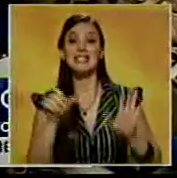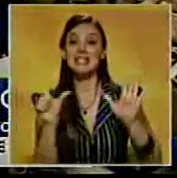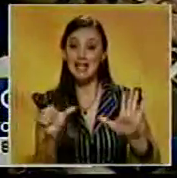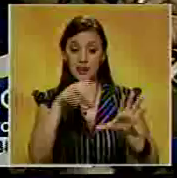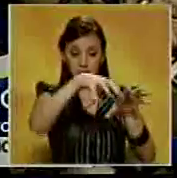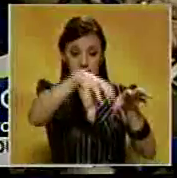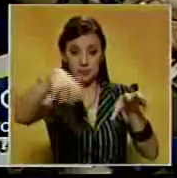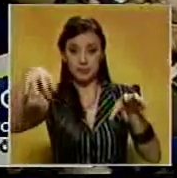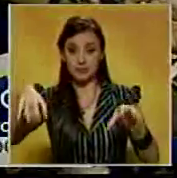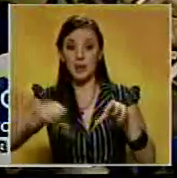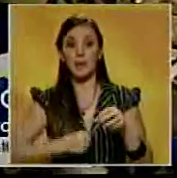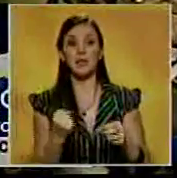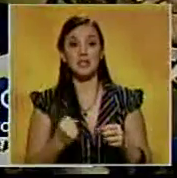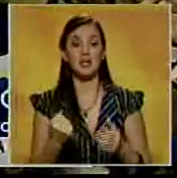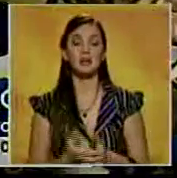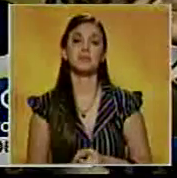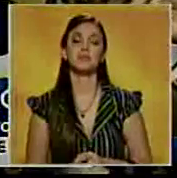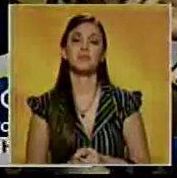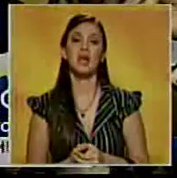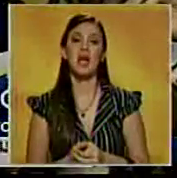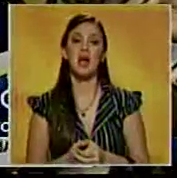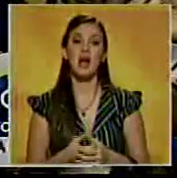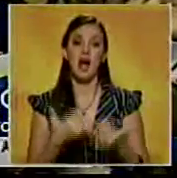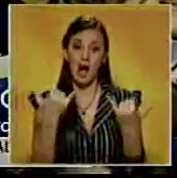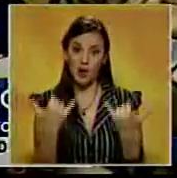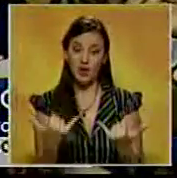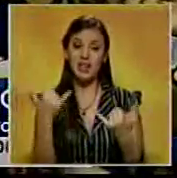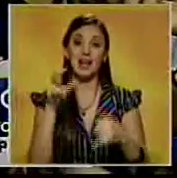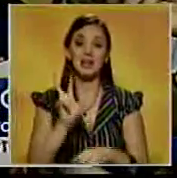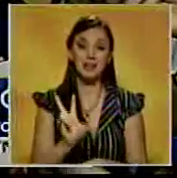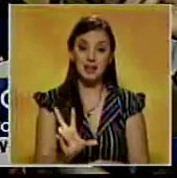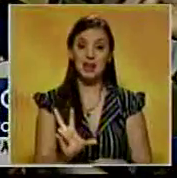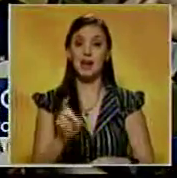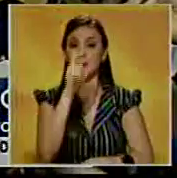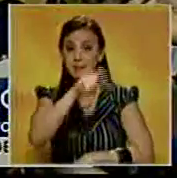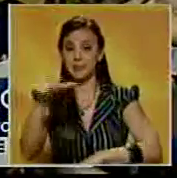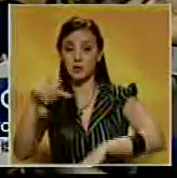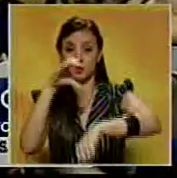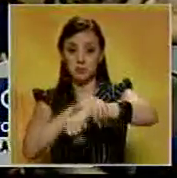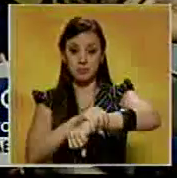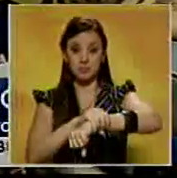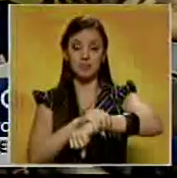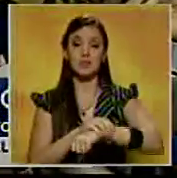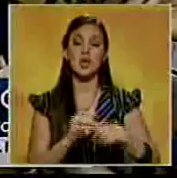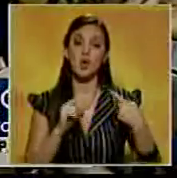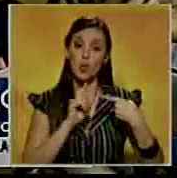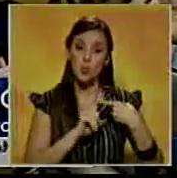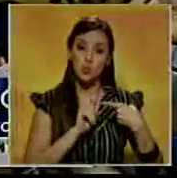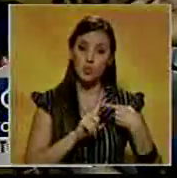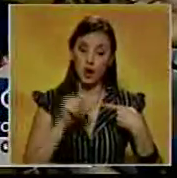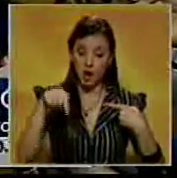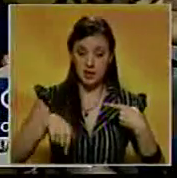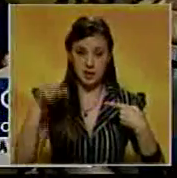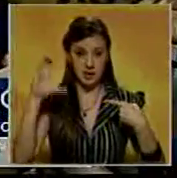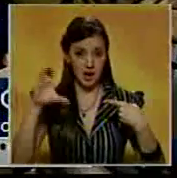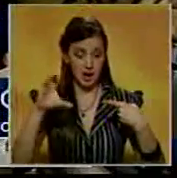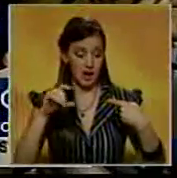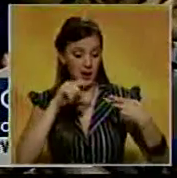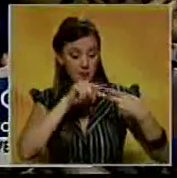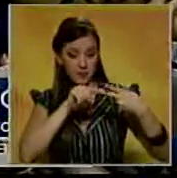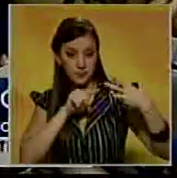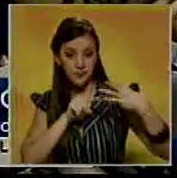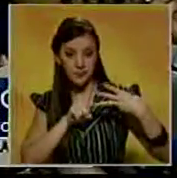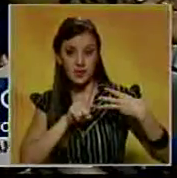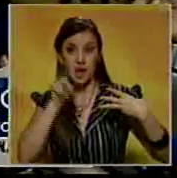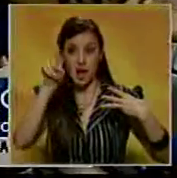policiales. Hasta ahora hay 3 personas aprehendidas, una aquí en Caracas y 2 en